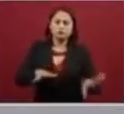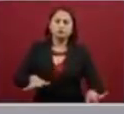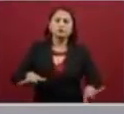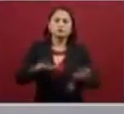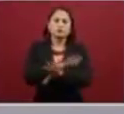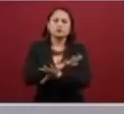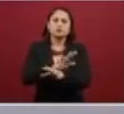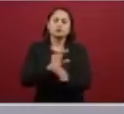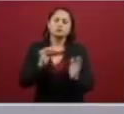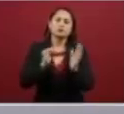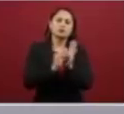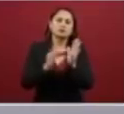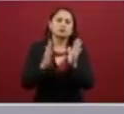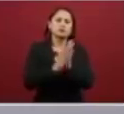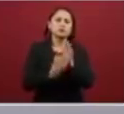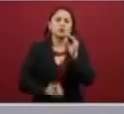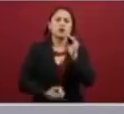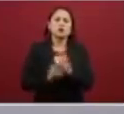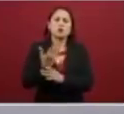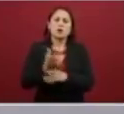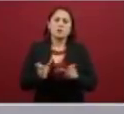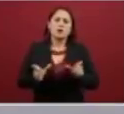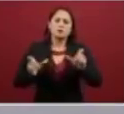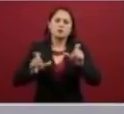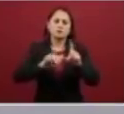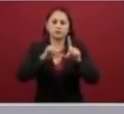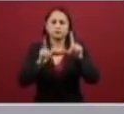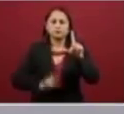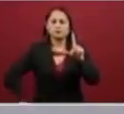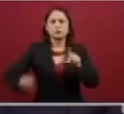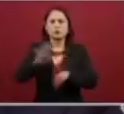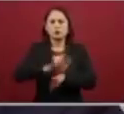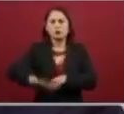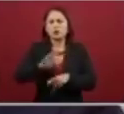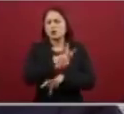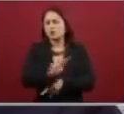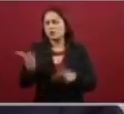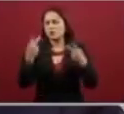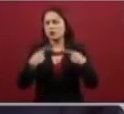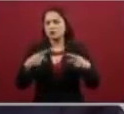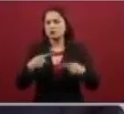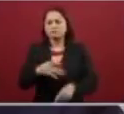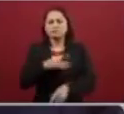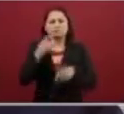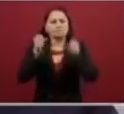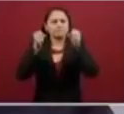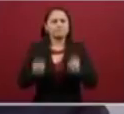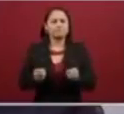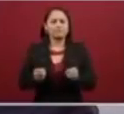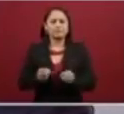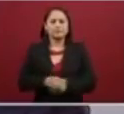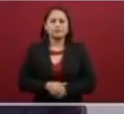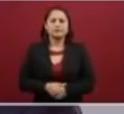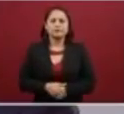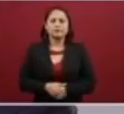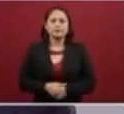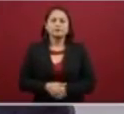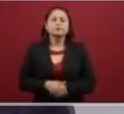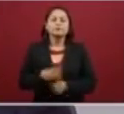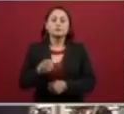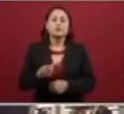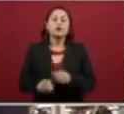Guardia Nacional para garantizar la seguridad pública. Esta nueva institución